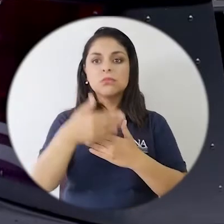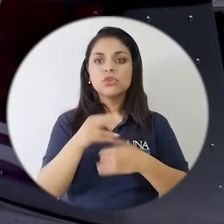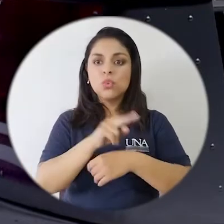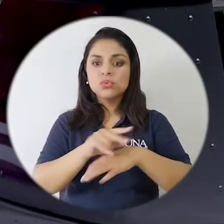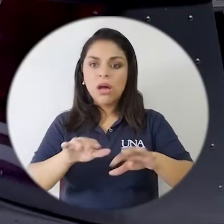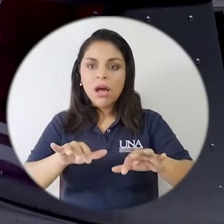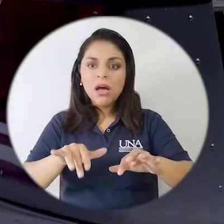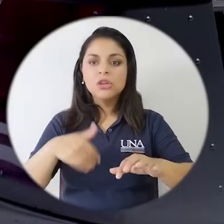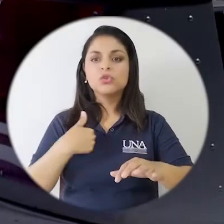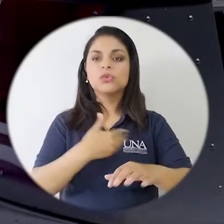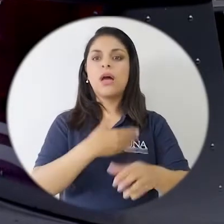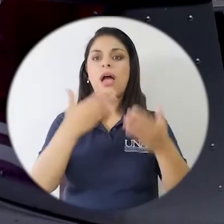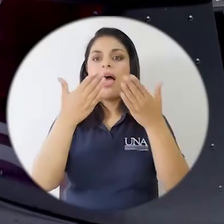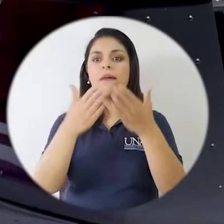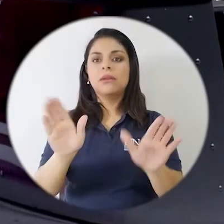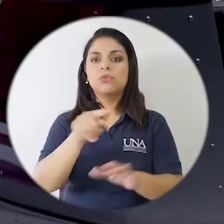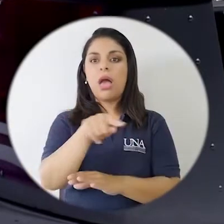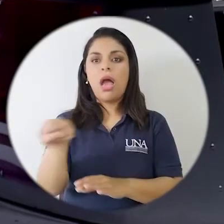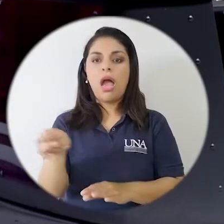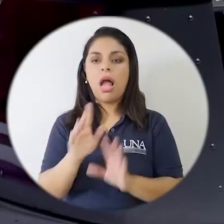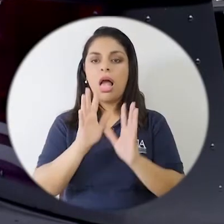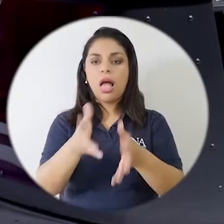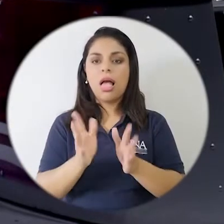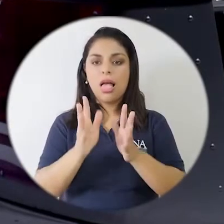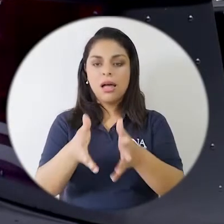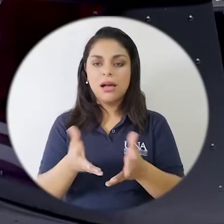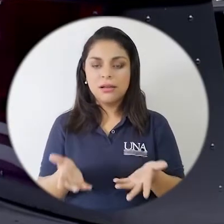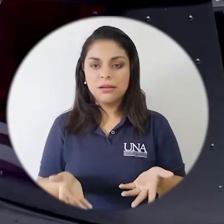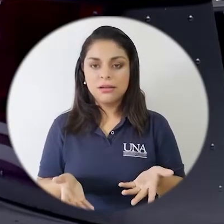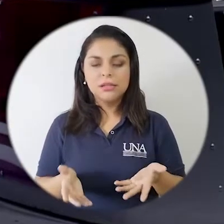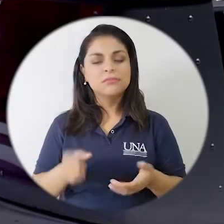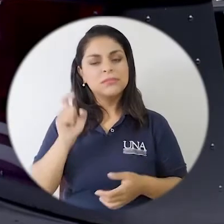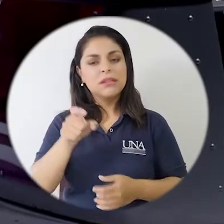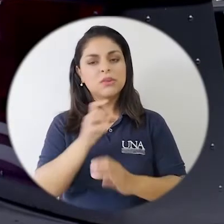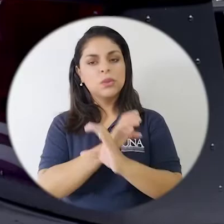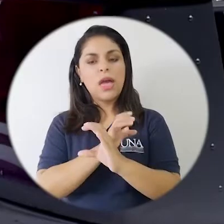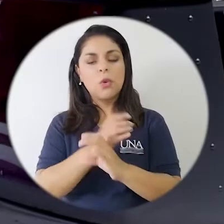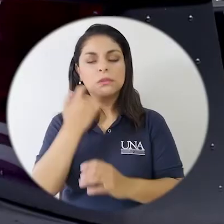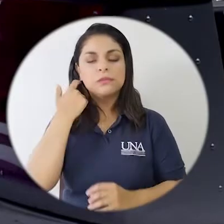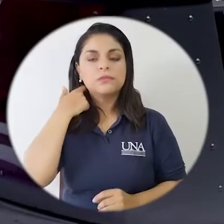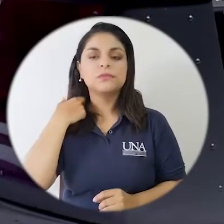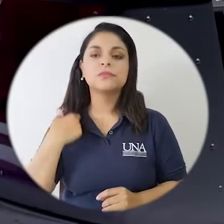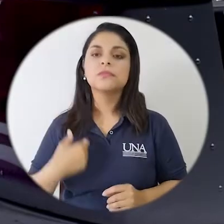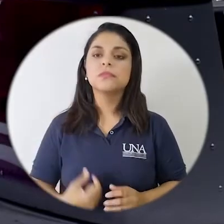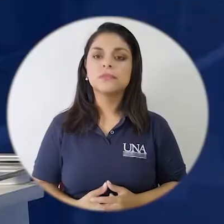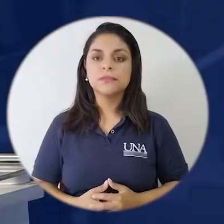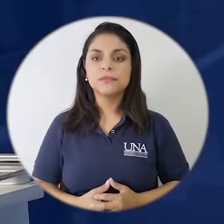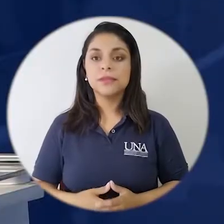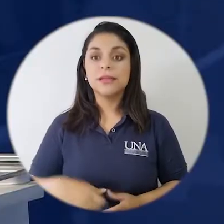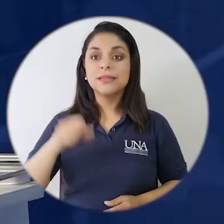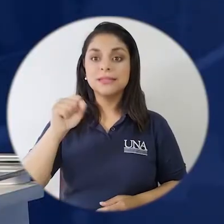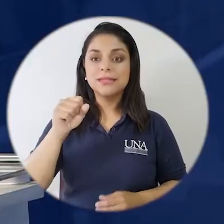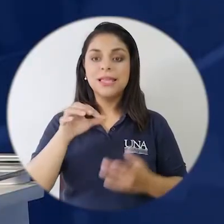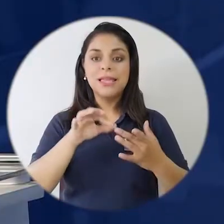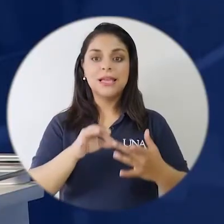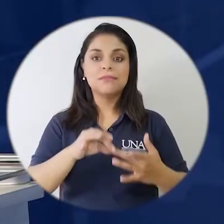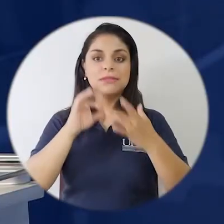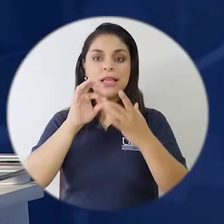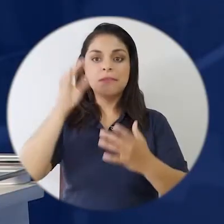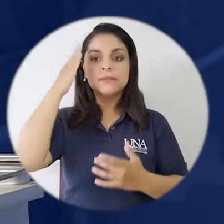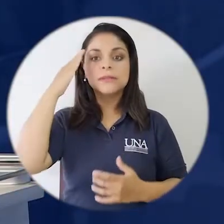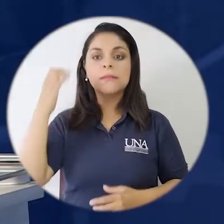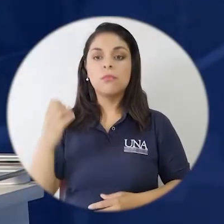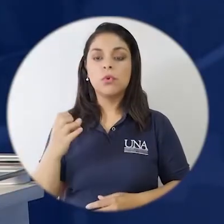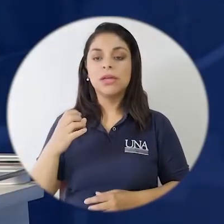usarlo después en la noche y ya nosotros lo dejamos con daños, con virus y eso. Entonces hay que tener cuidado. Sí, sobre todo porque